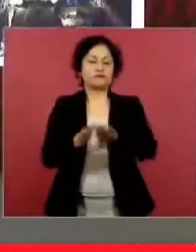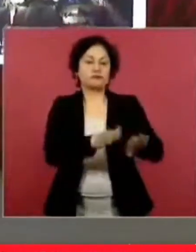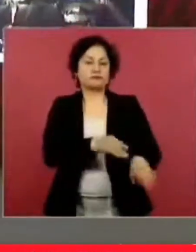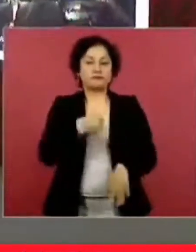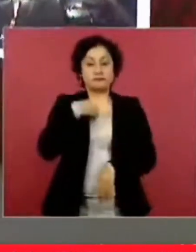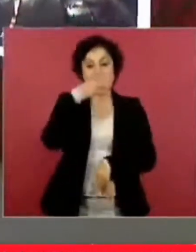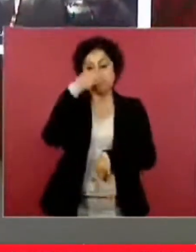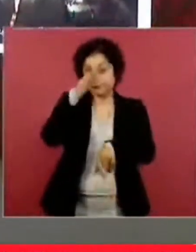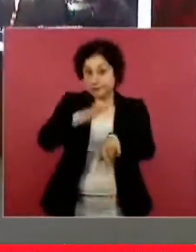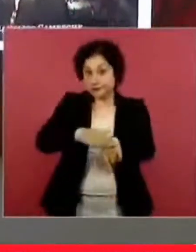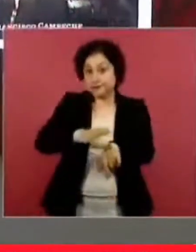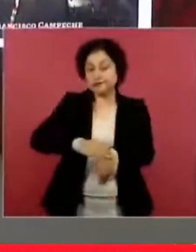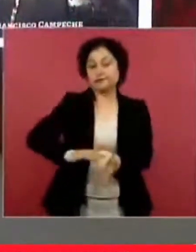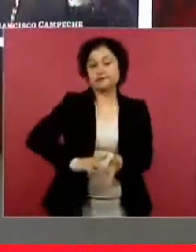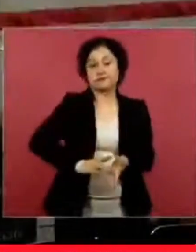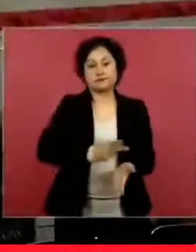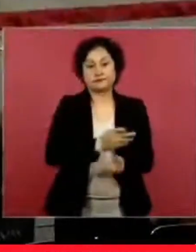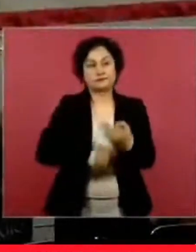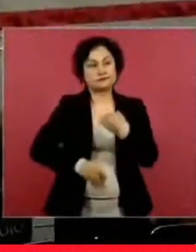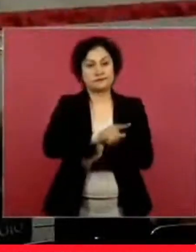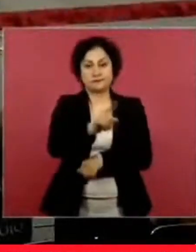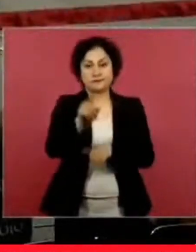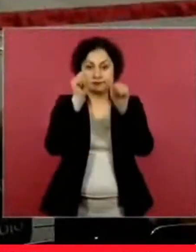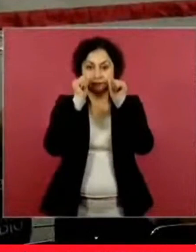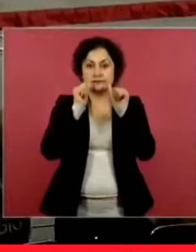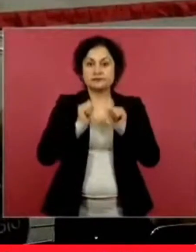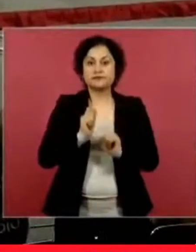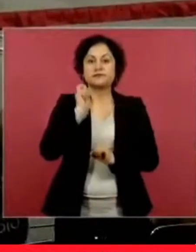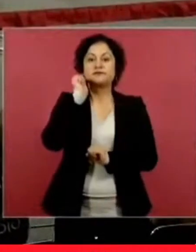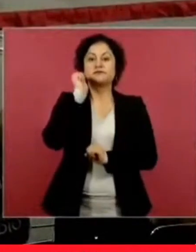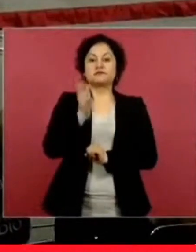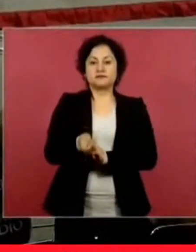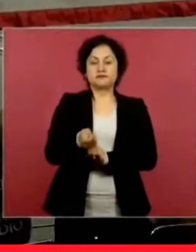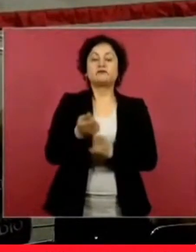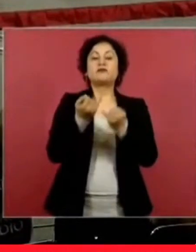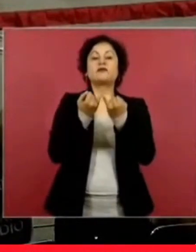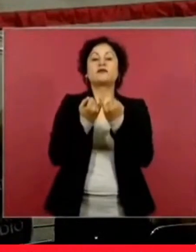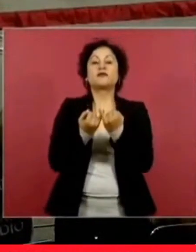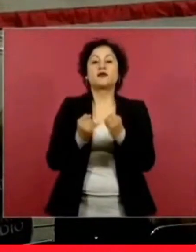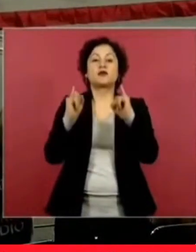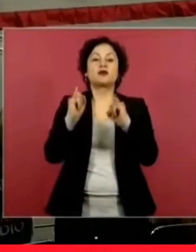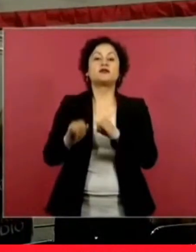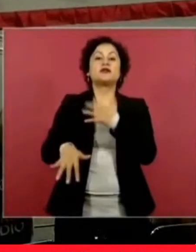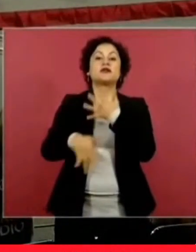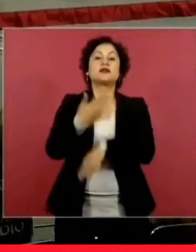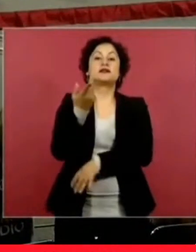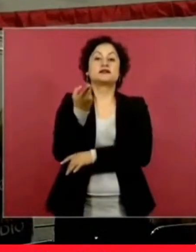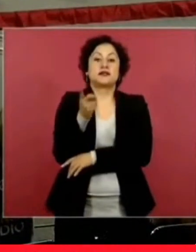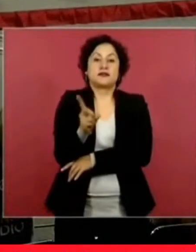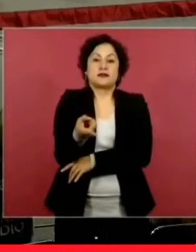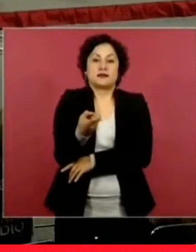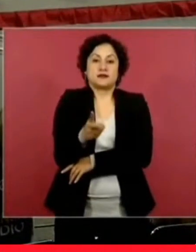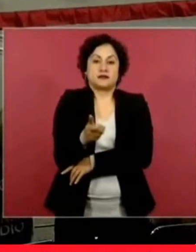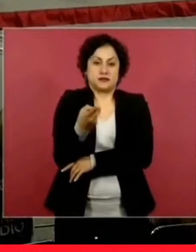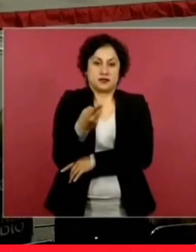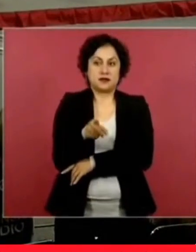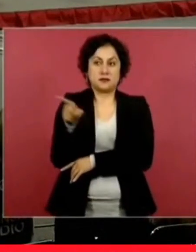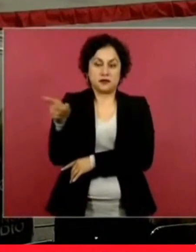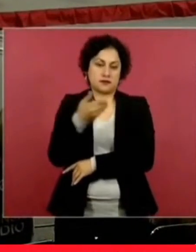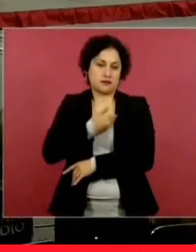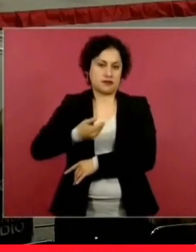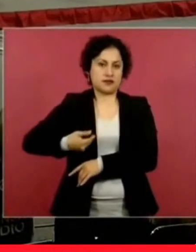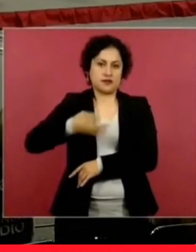ustedes a todas y a todos que el tren maya se va a inaugurar el 15 de diciembre tal como lo ha señalado el señor presidente de la república